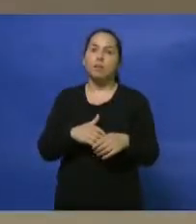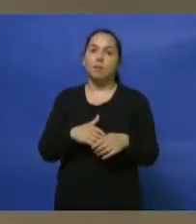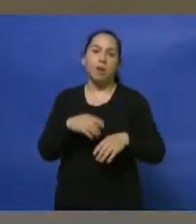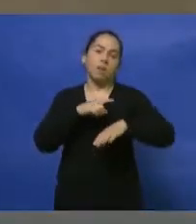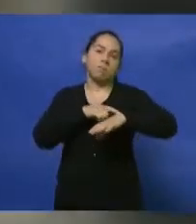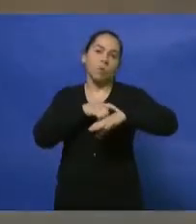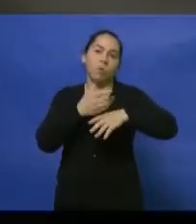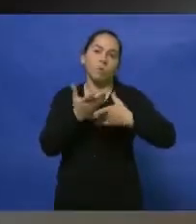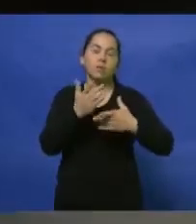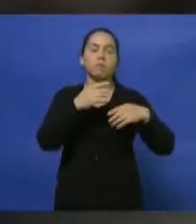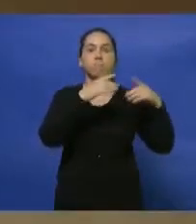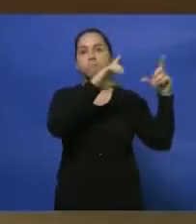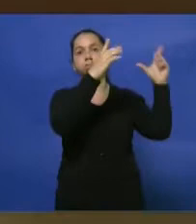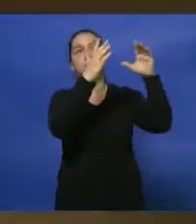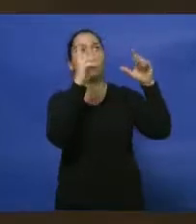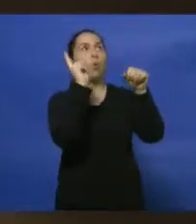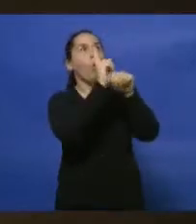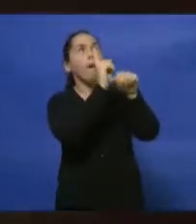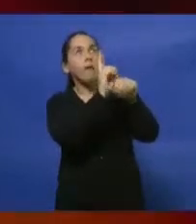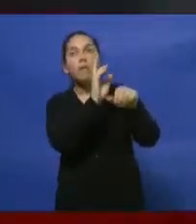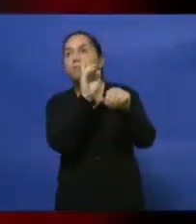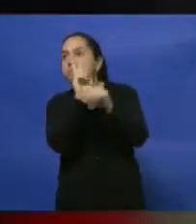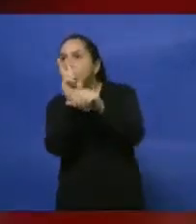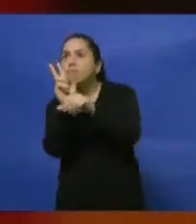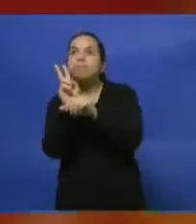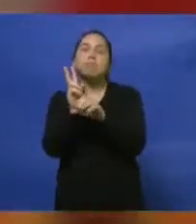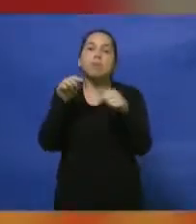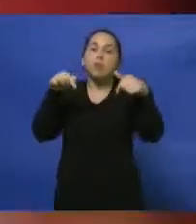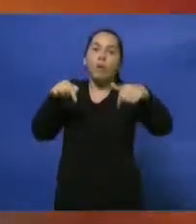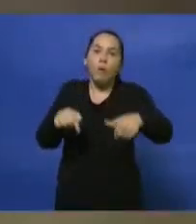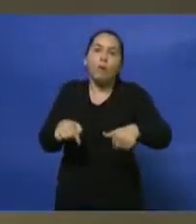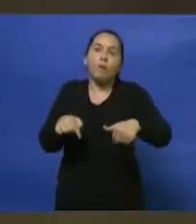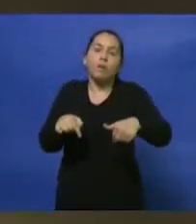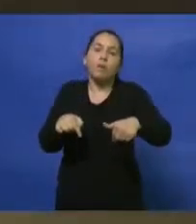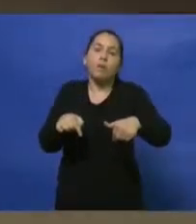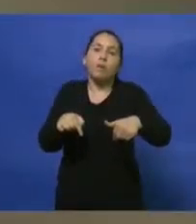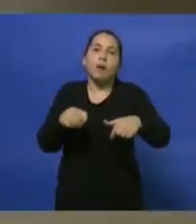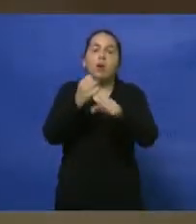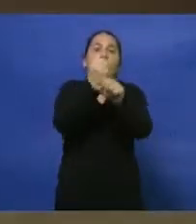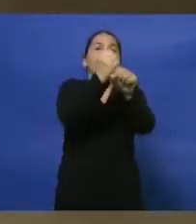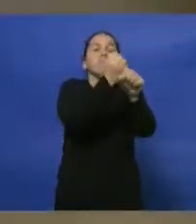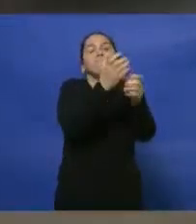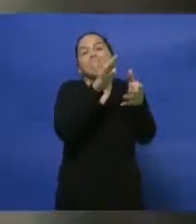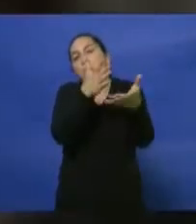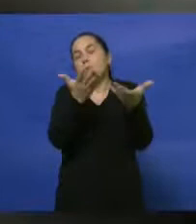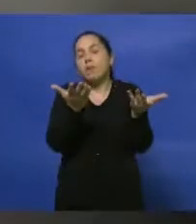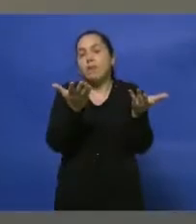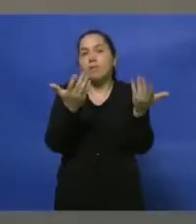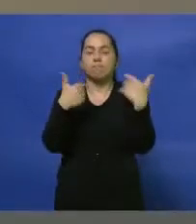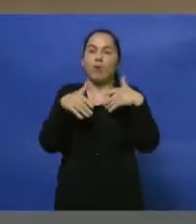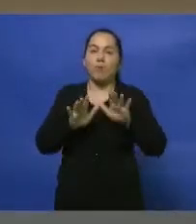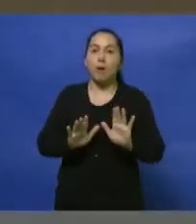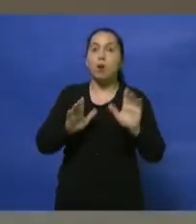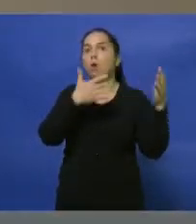se le dio más protección y por lo tanto hoy por hoy tenemos que hablar de daños menores, pero el viento fue